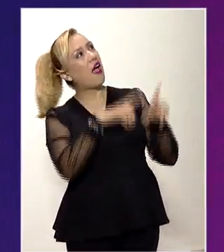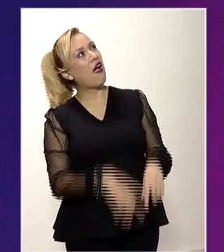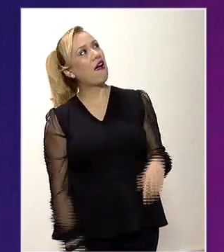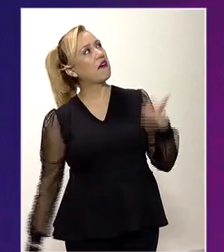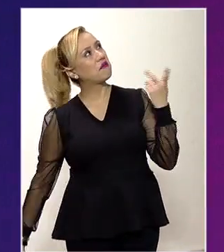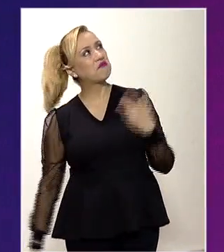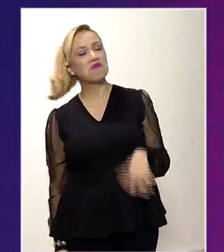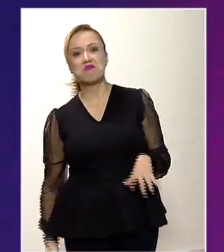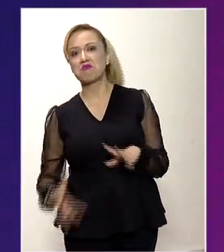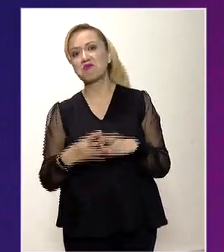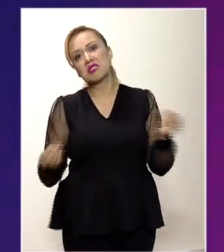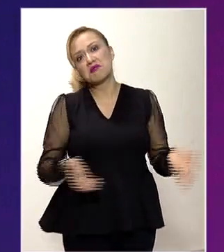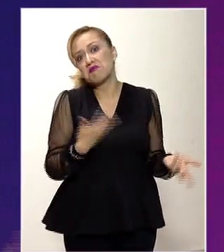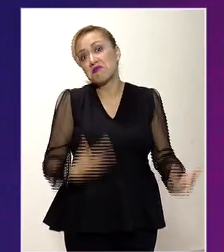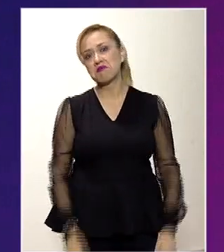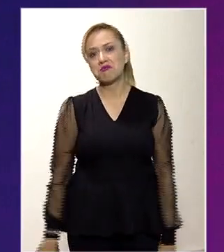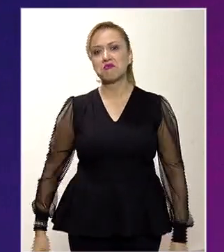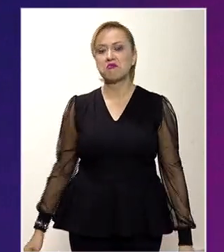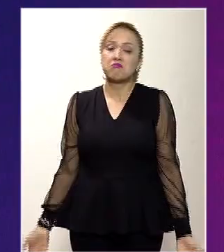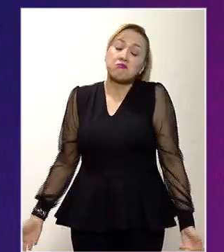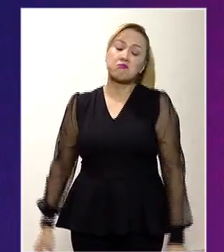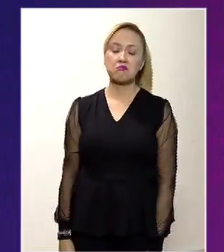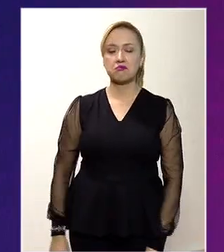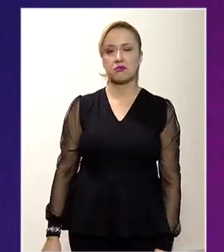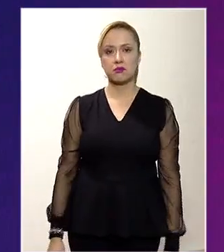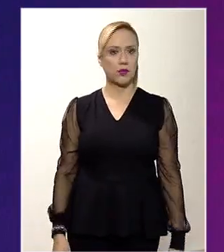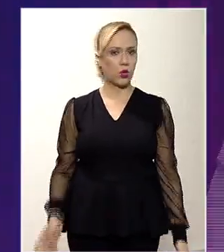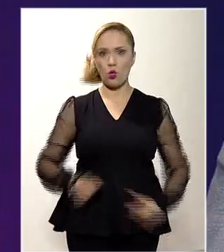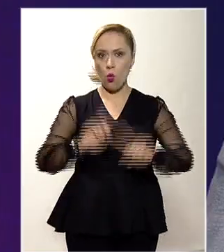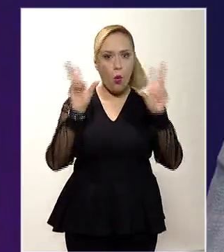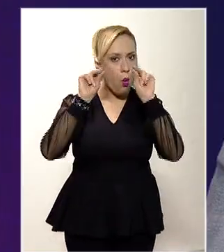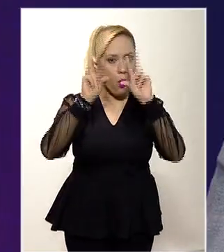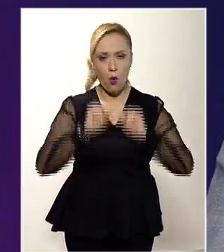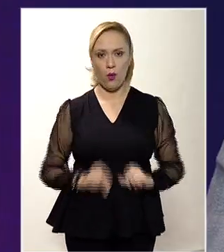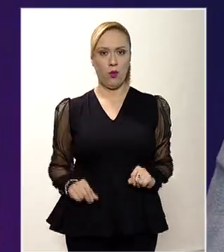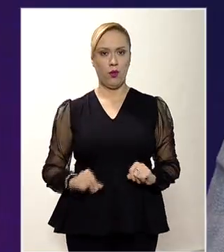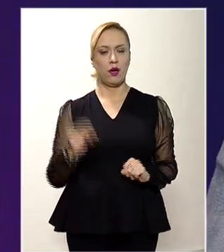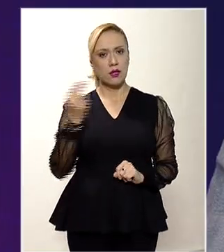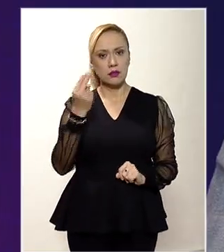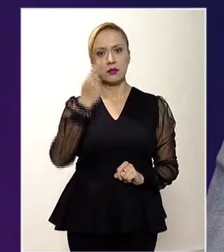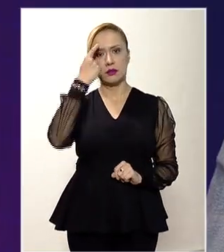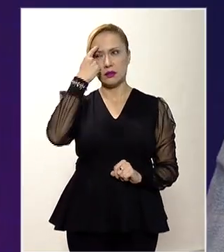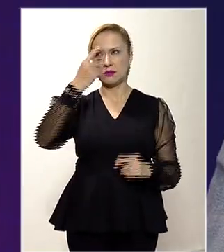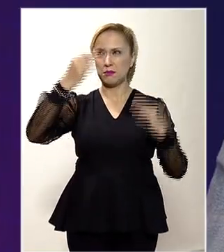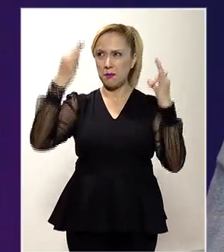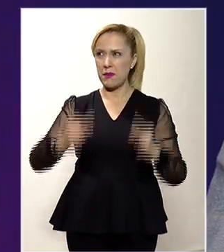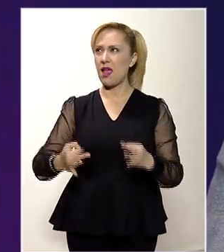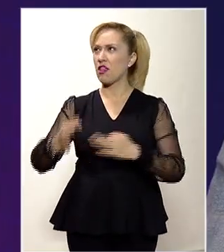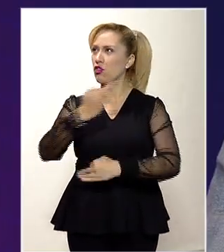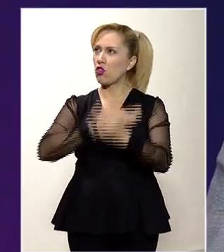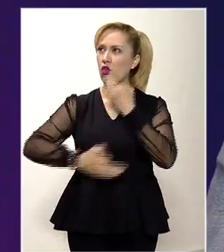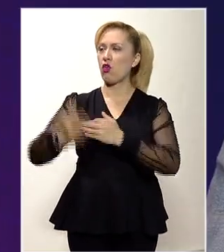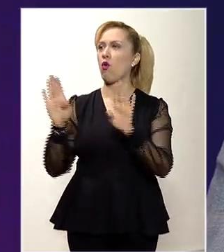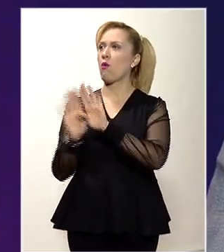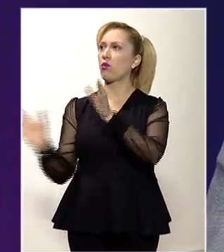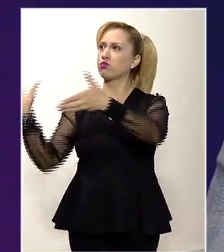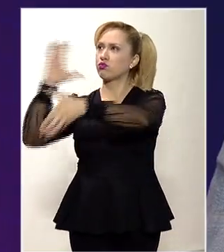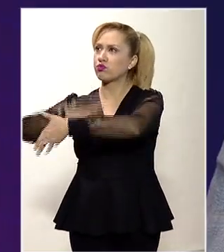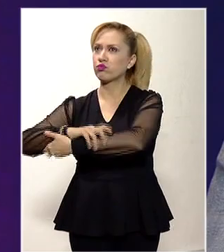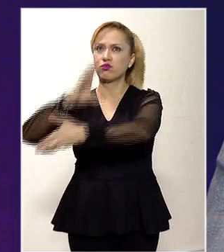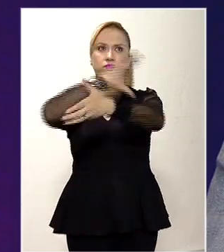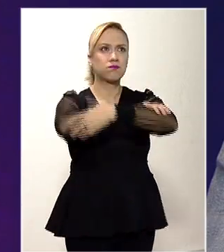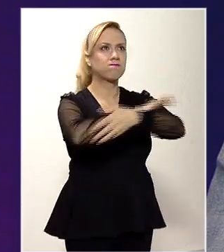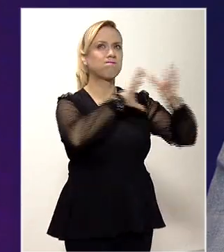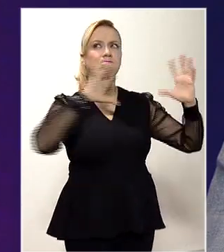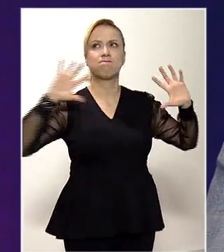un fotovolante y ya no. Claro. Tenemos que empezar a... Exacto, o sea, es necesario hacer una sinergia bien grande de todas las instituciones, de todos